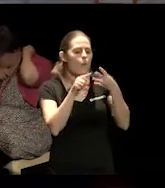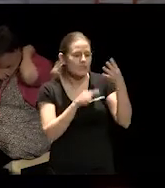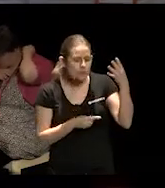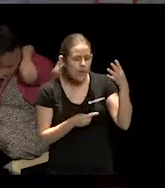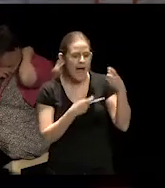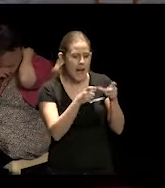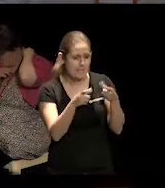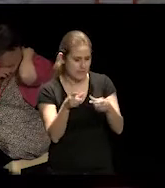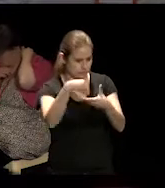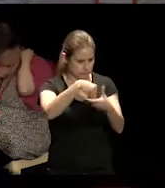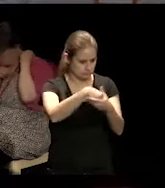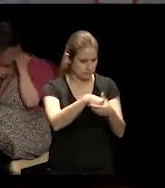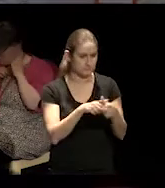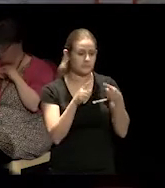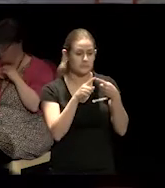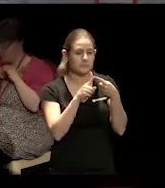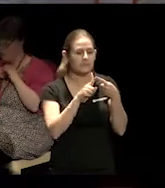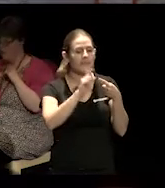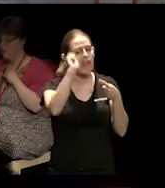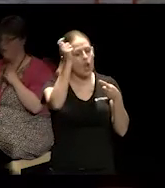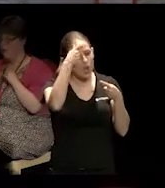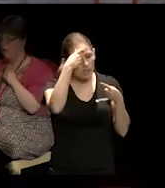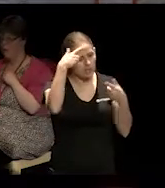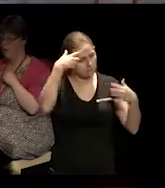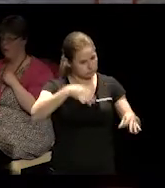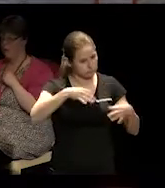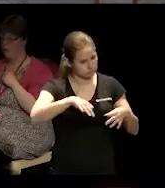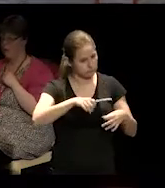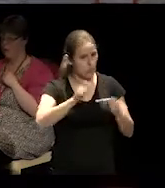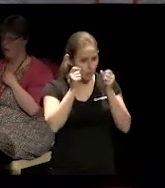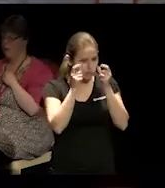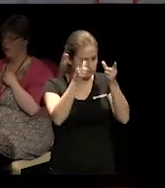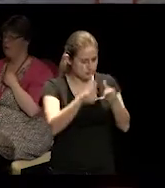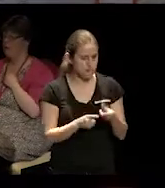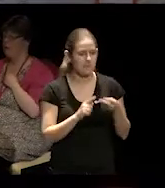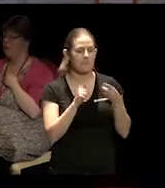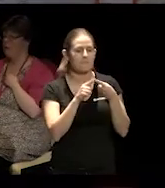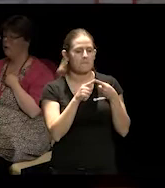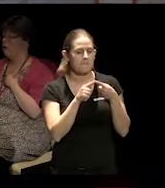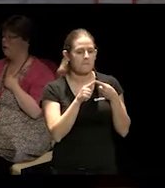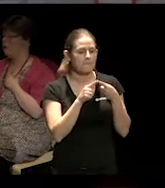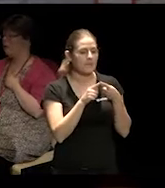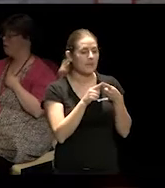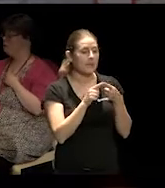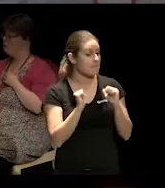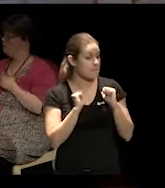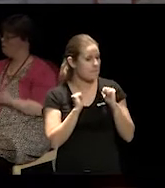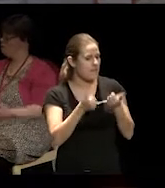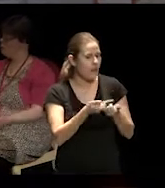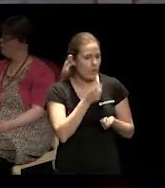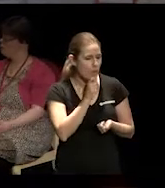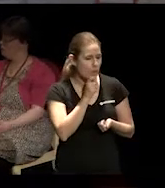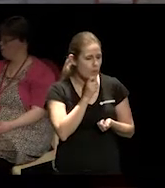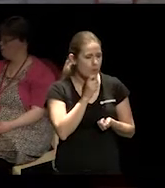movimiento en la gimnasia consciente. Toda sesión de expresión corporal bajo el método Skin que empieza con una gran parte de conocimiento por